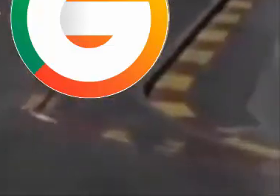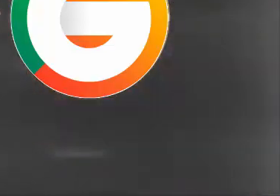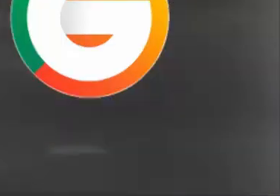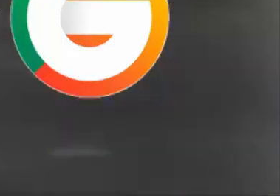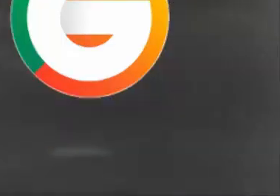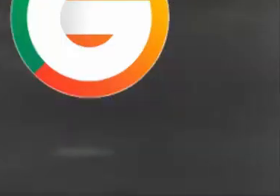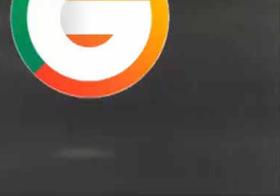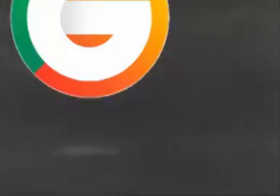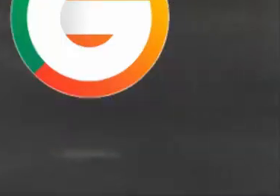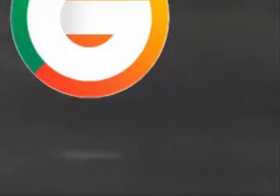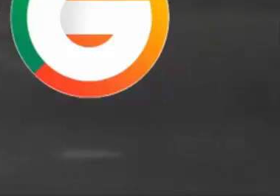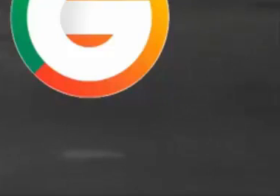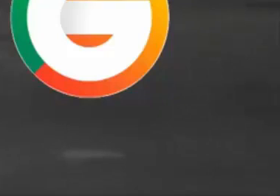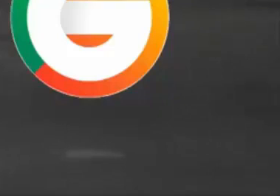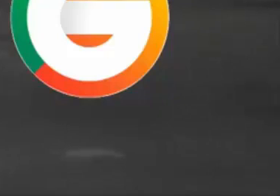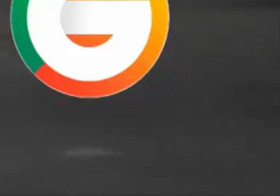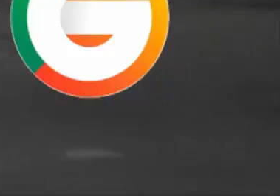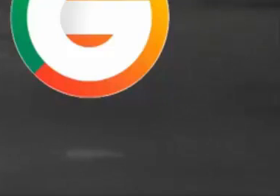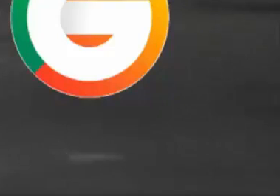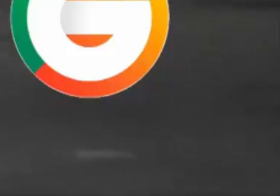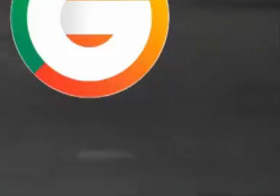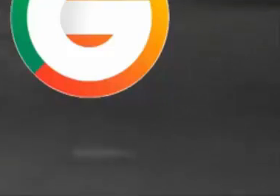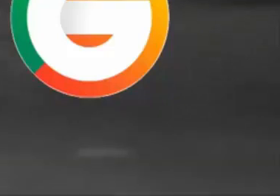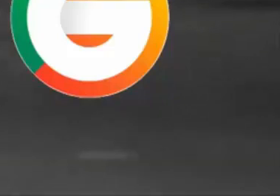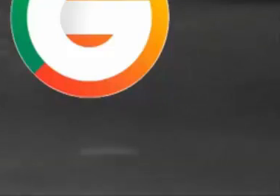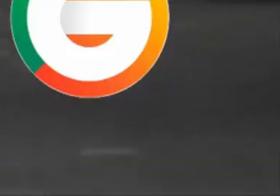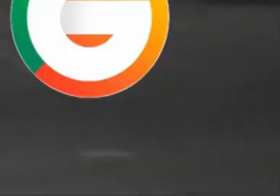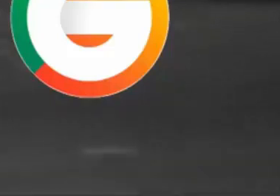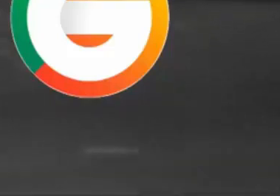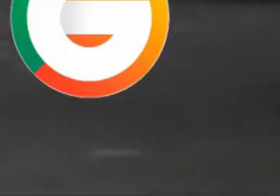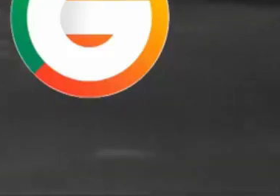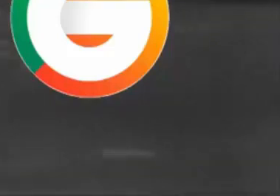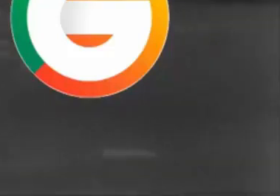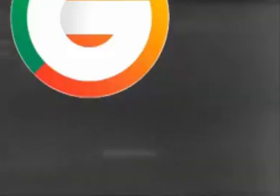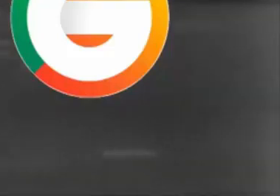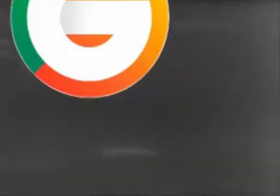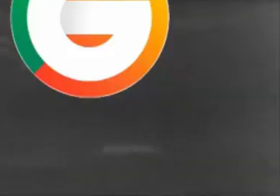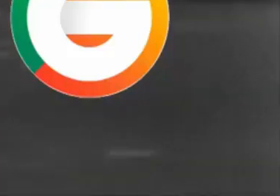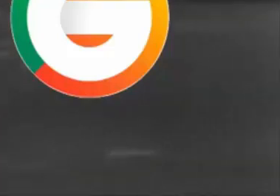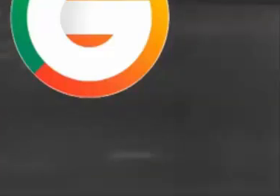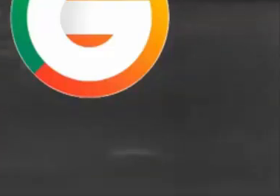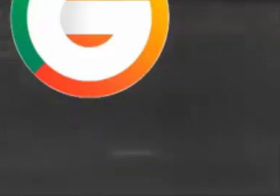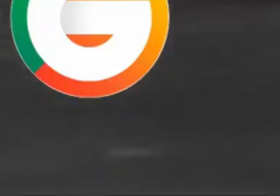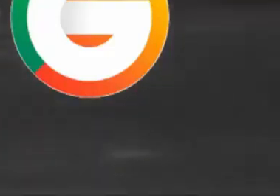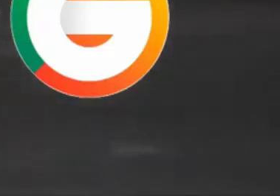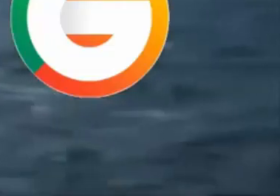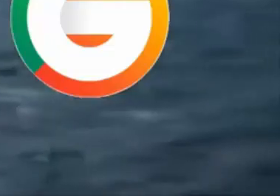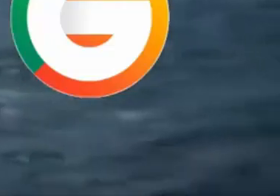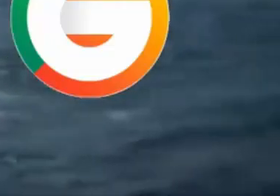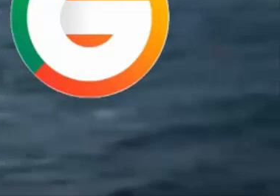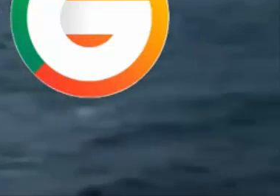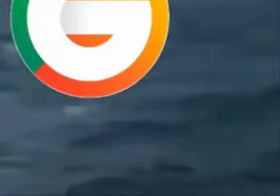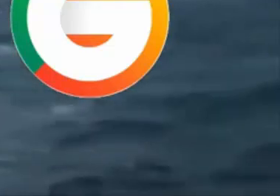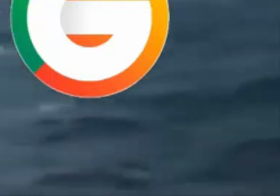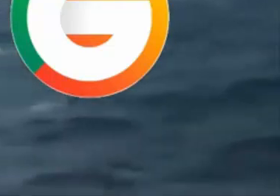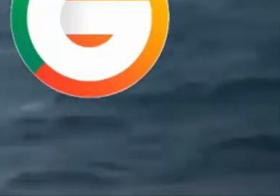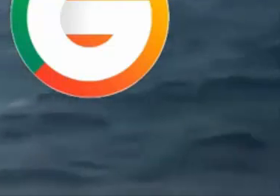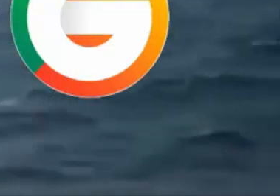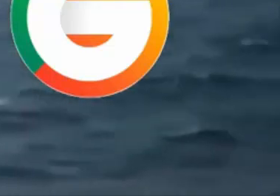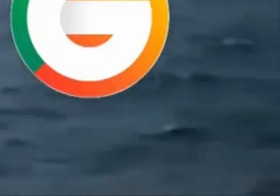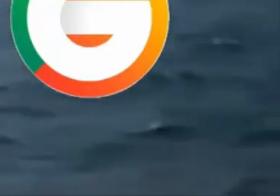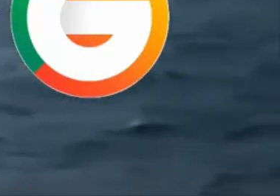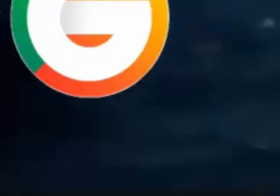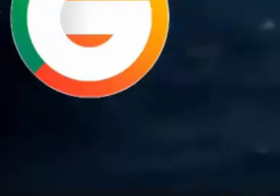Estados Unidos desplegó en los últimos días un operativo militar para intentar ponerle fin al régimen de Nicolás Maduro. Por un lado,